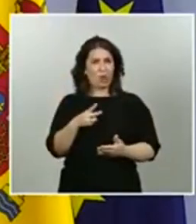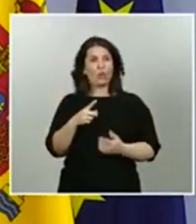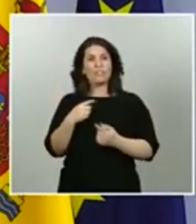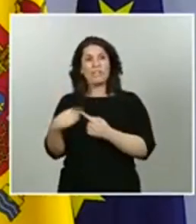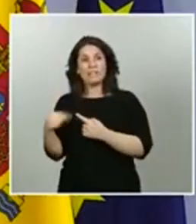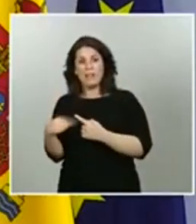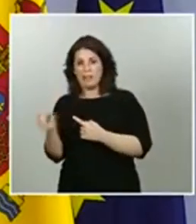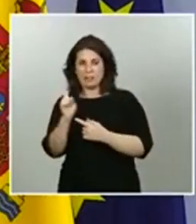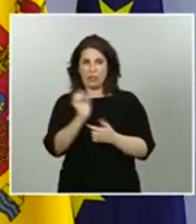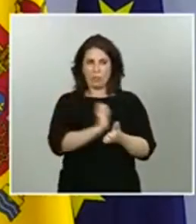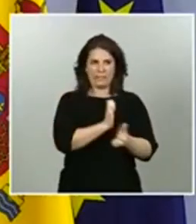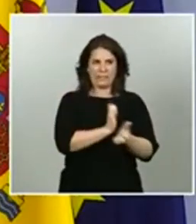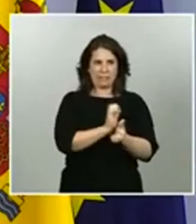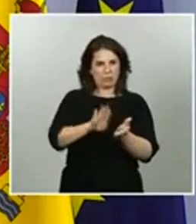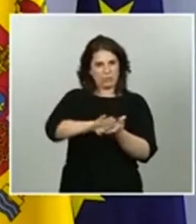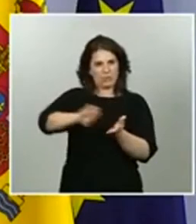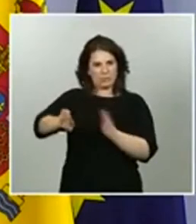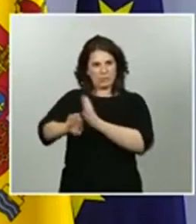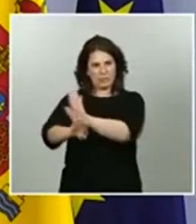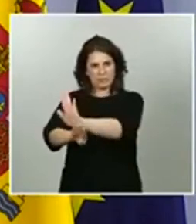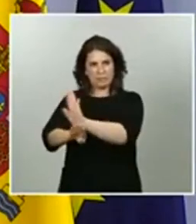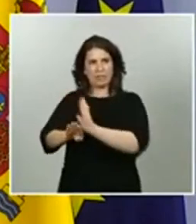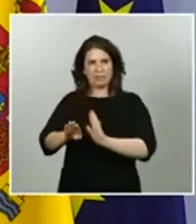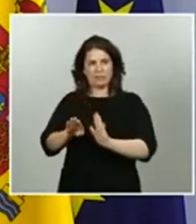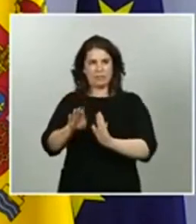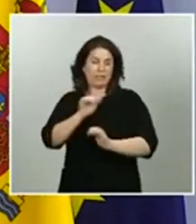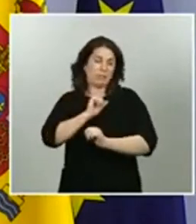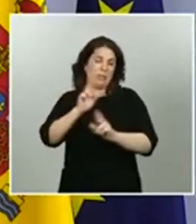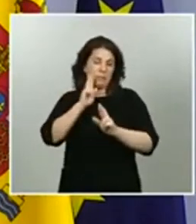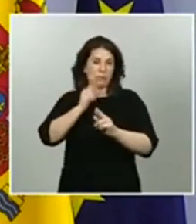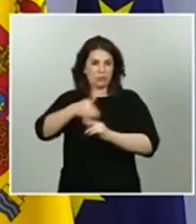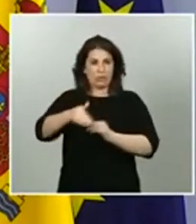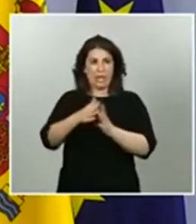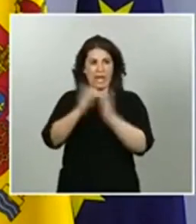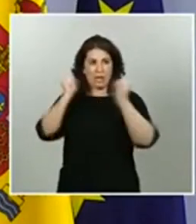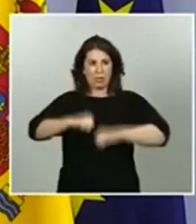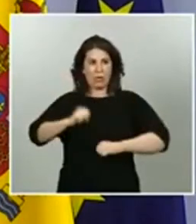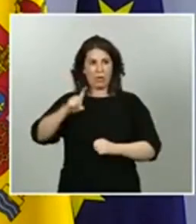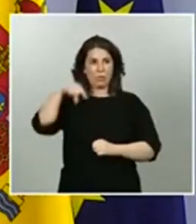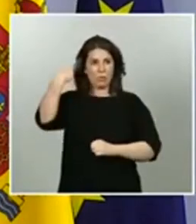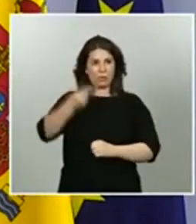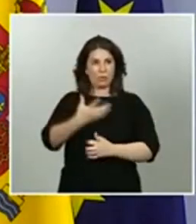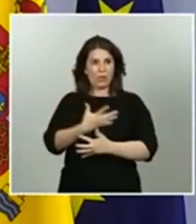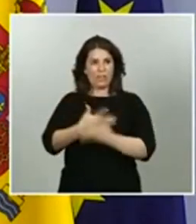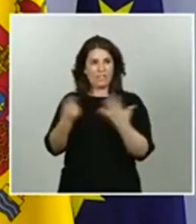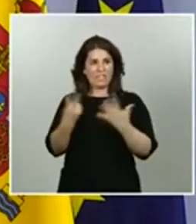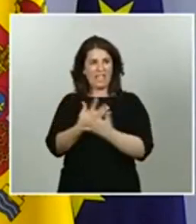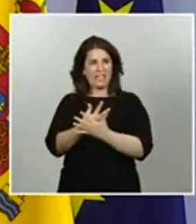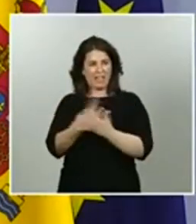mantengan en ese, esperemos, acuerdo que logremos el próximo 17 y 18 de julio en Bruselas.